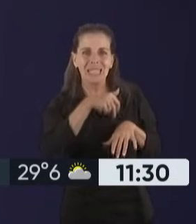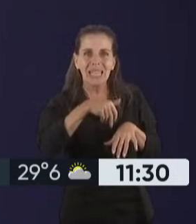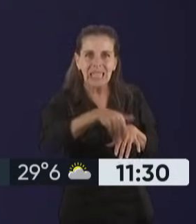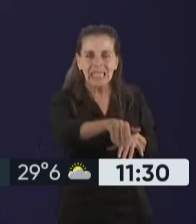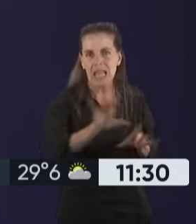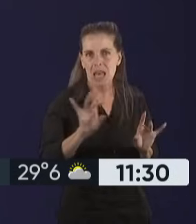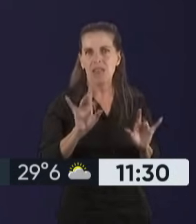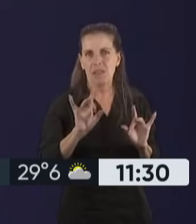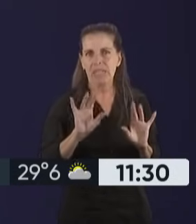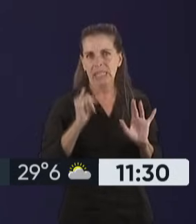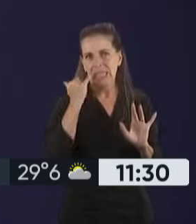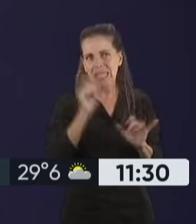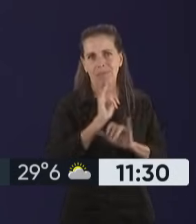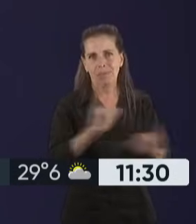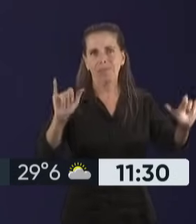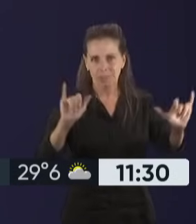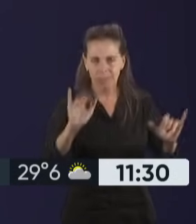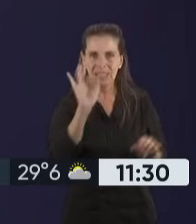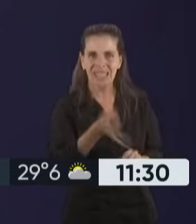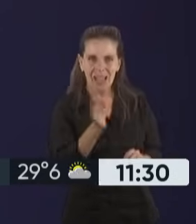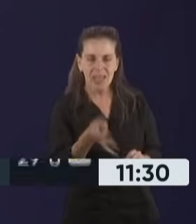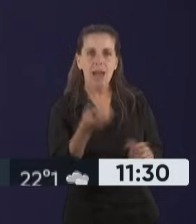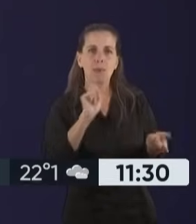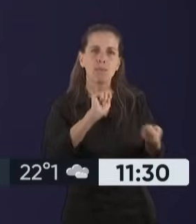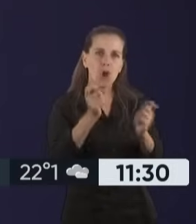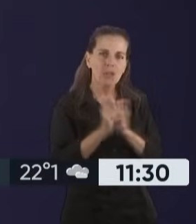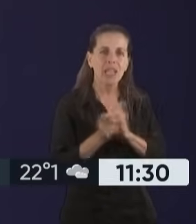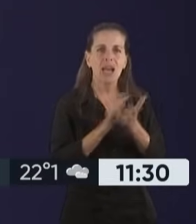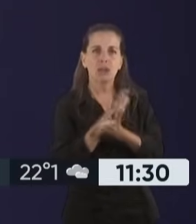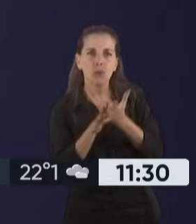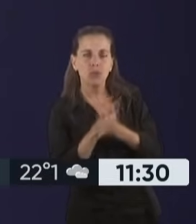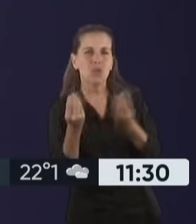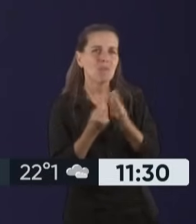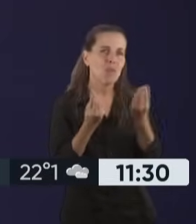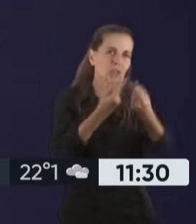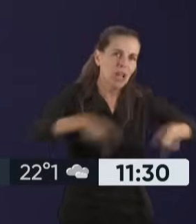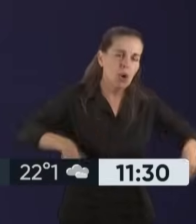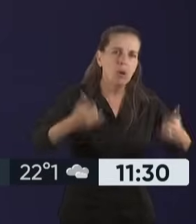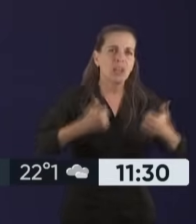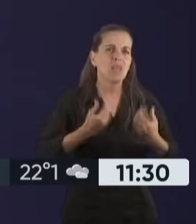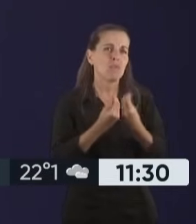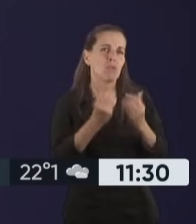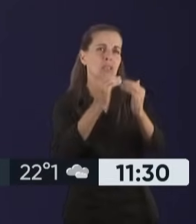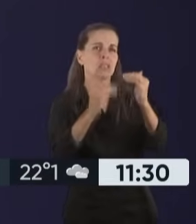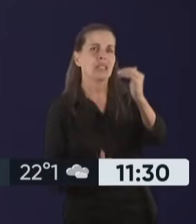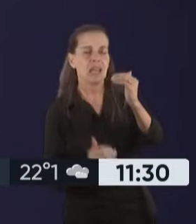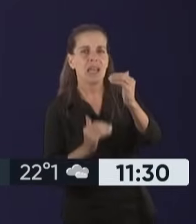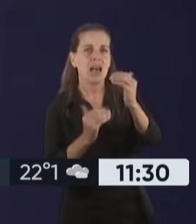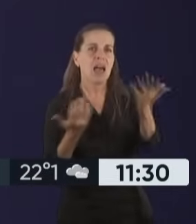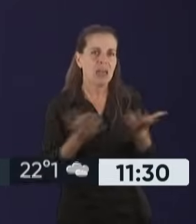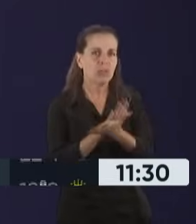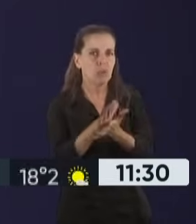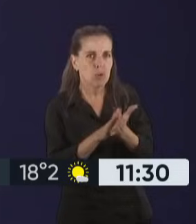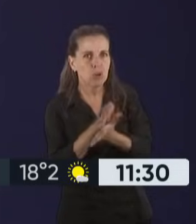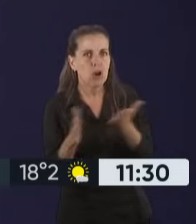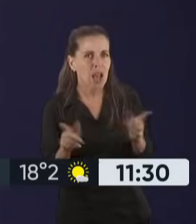muy difíciles para todos en virtud de corregir un montón de inequidades que había y de distorsiones, como